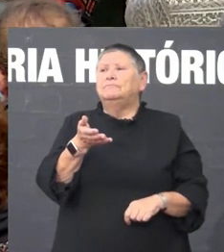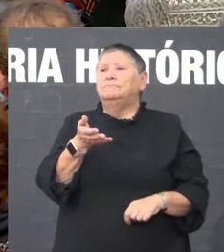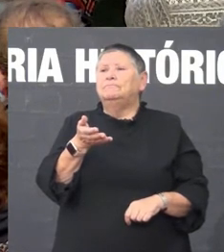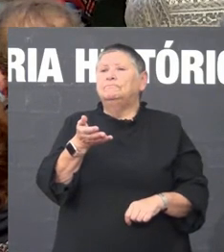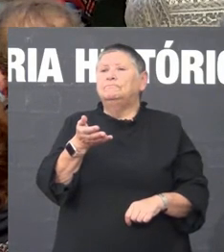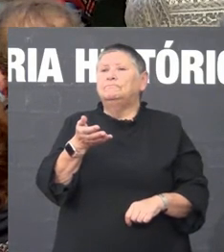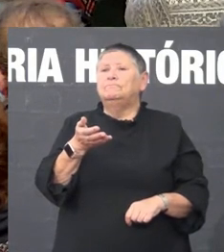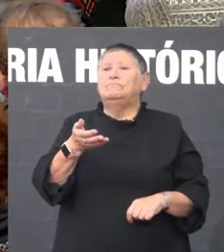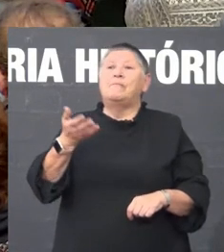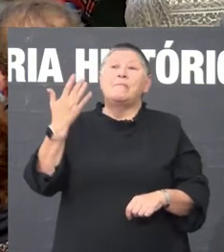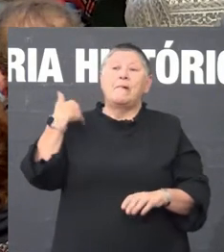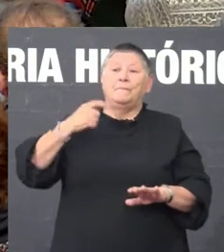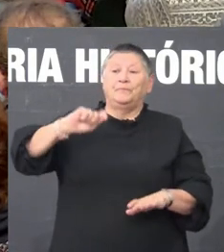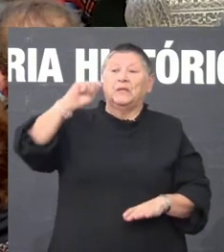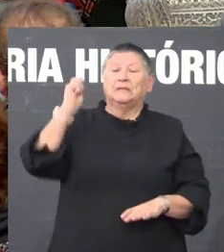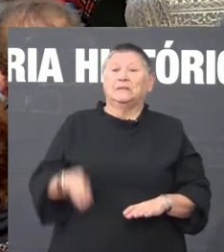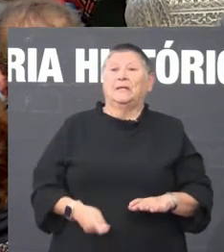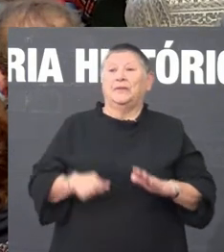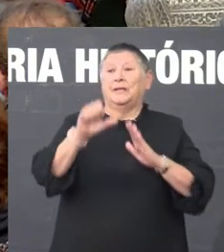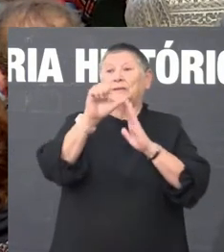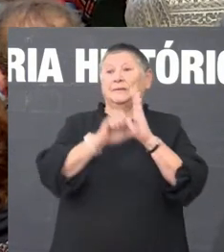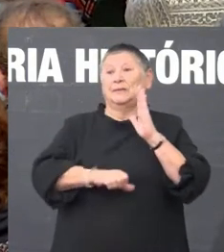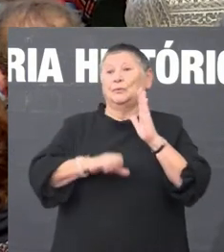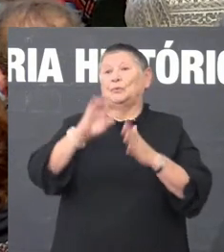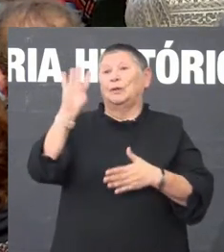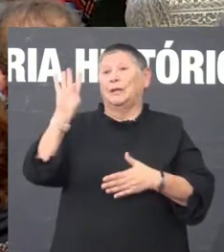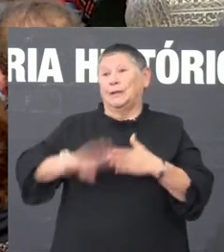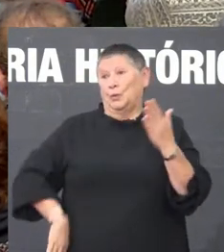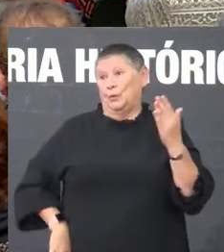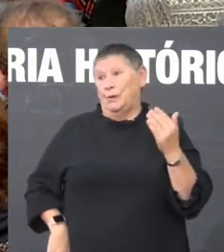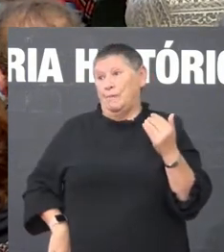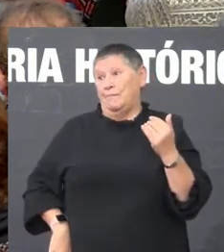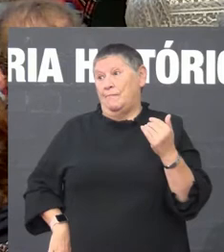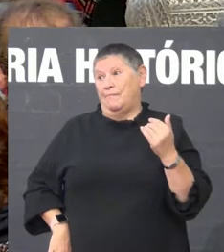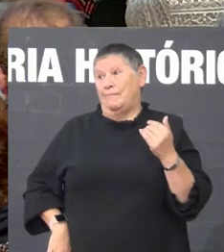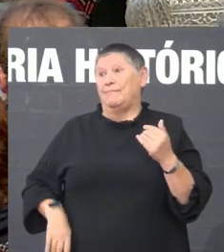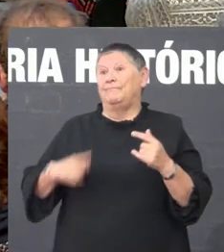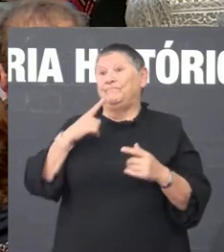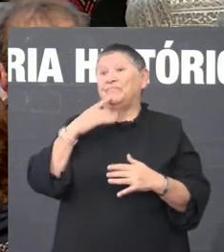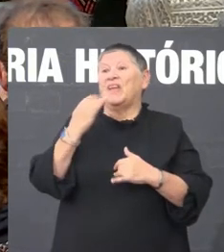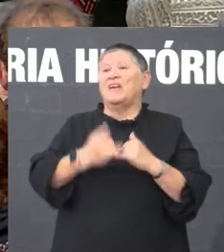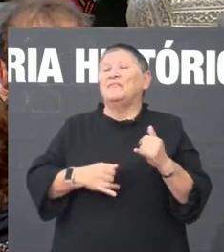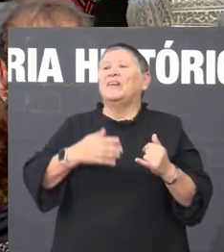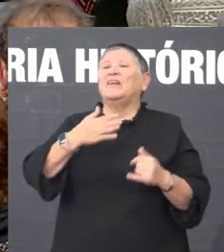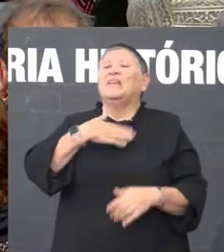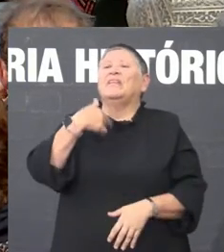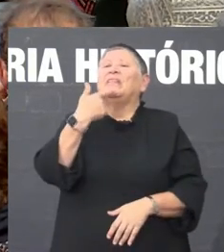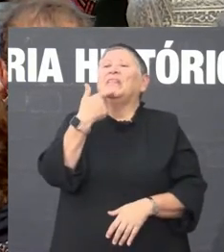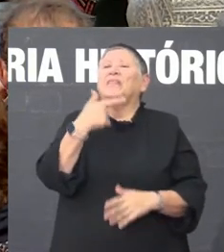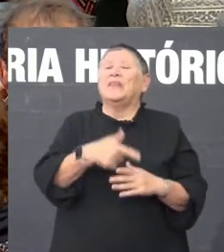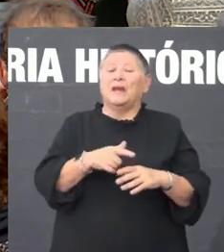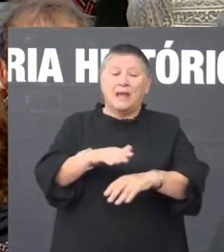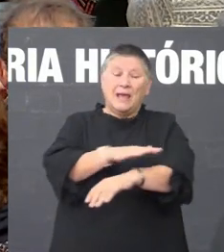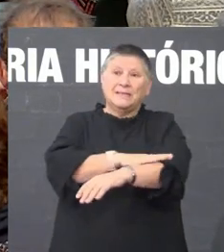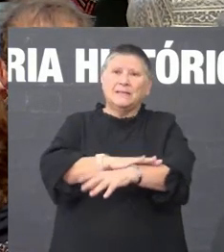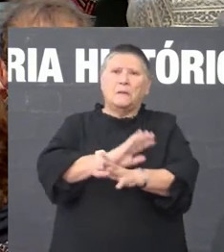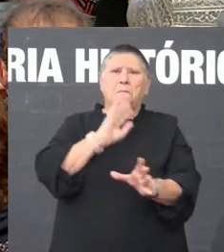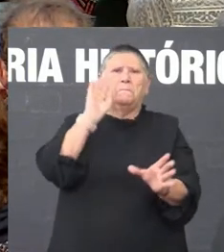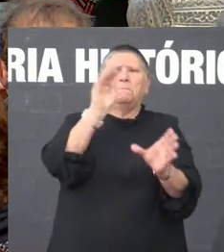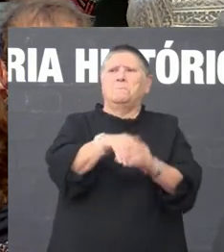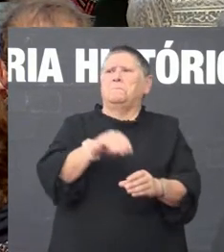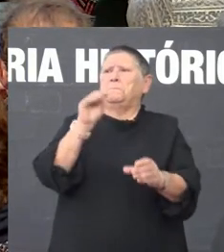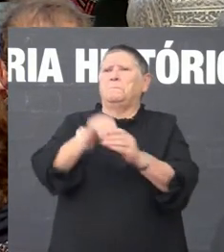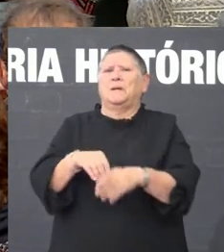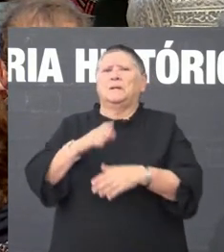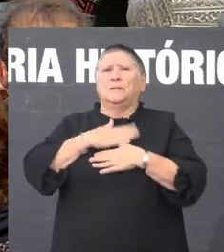de la sentencia del Estatut de Cataluña, al final lo que te viene a decir es que el Estado puede entrar en cualquier materia, cosa